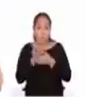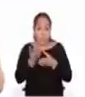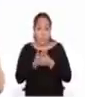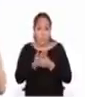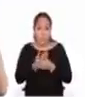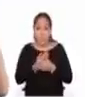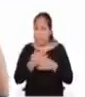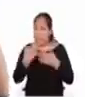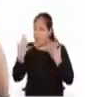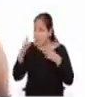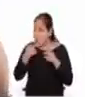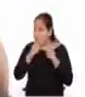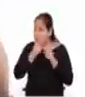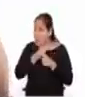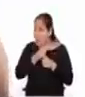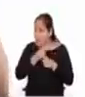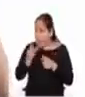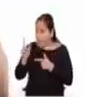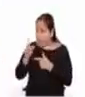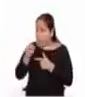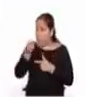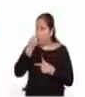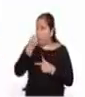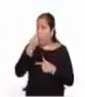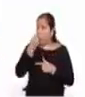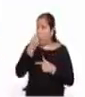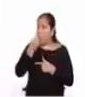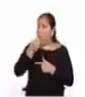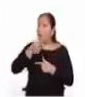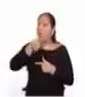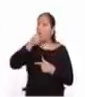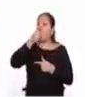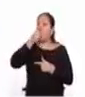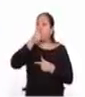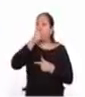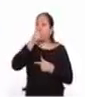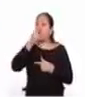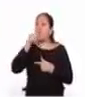¿Listo para ese chocolatito caliente, tocino? ¡Oh! ¿Ya calentó el agua?